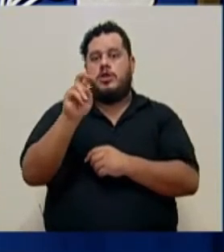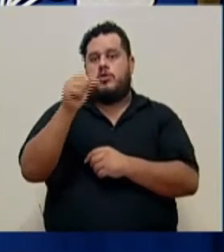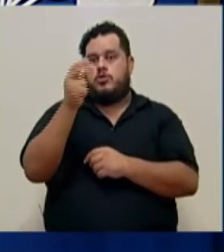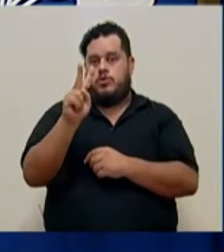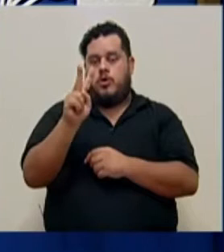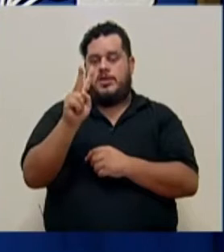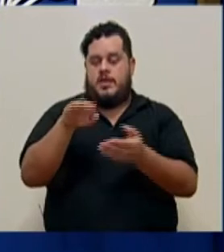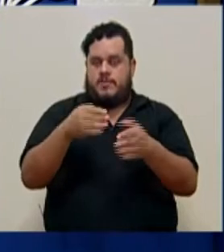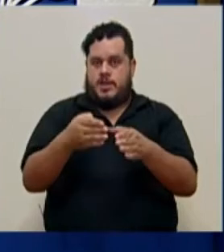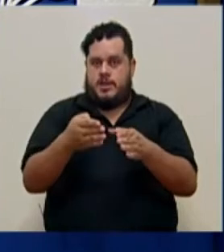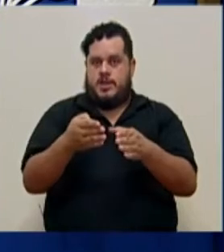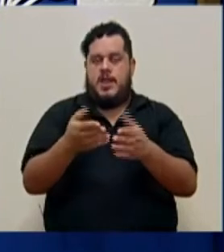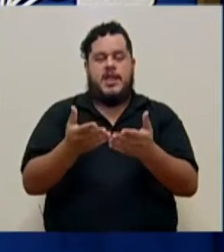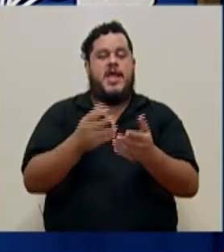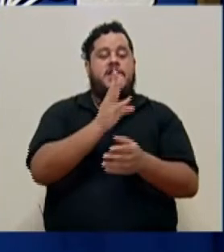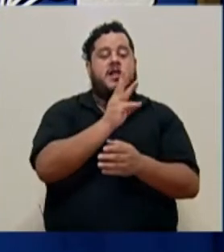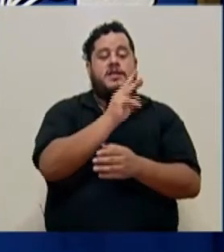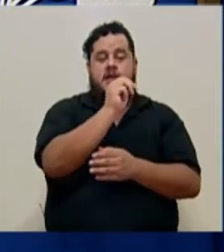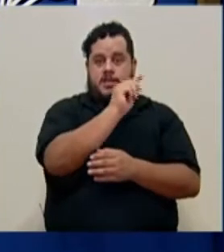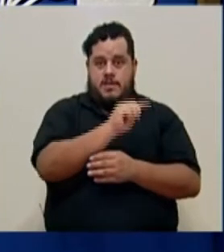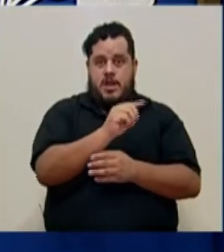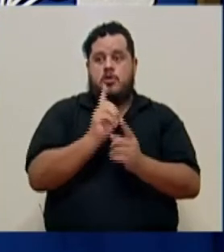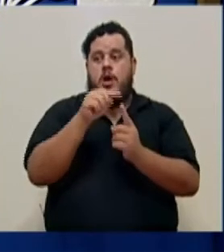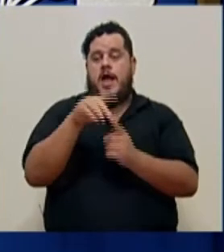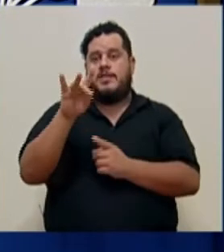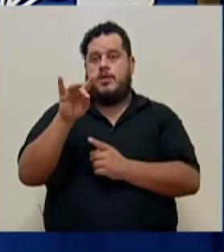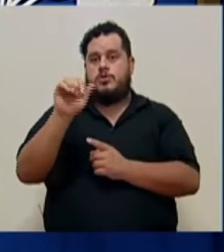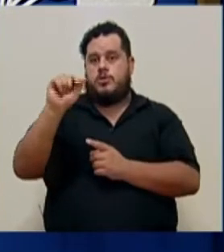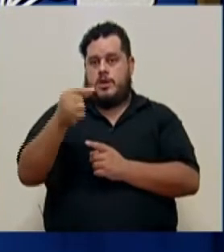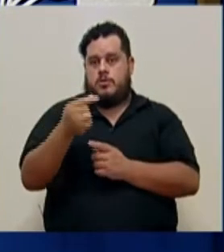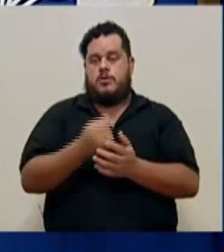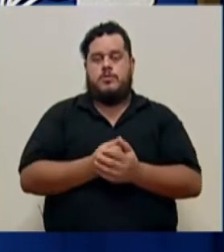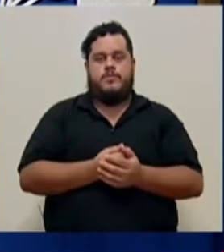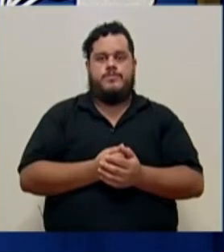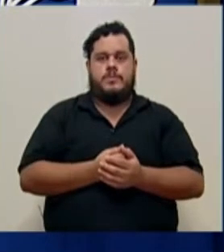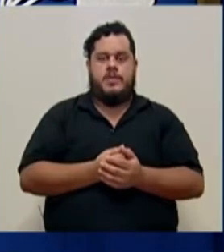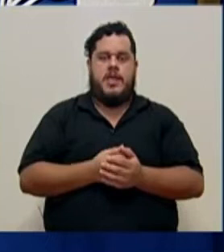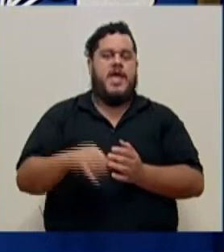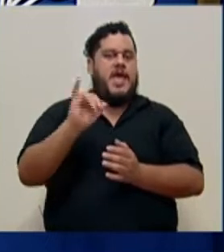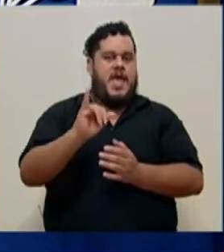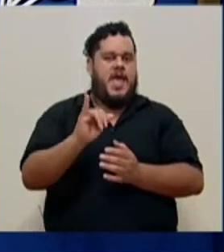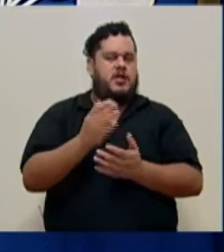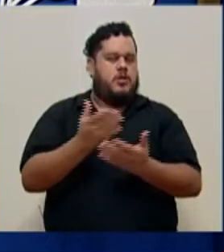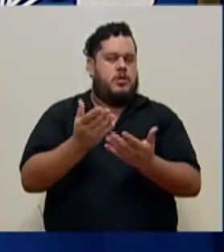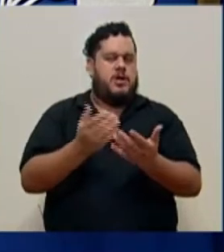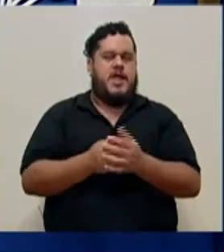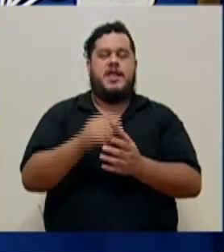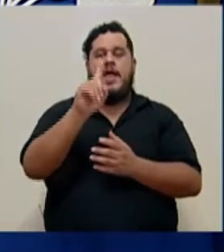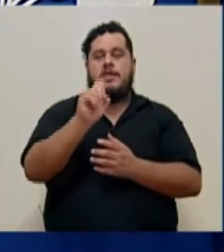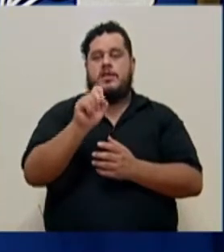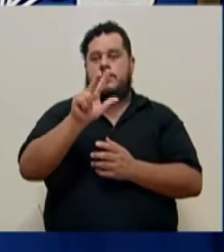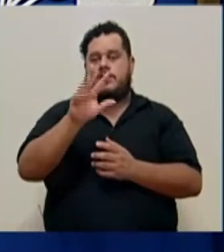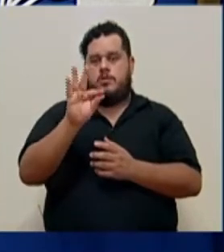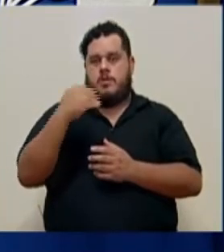fallecimientos registrados del 6 de marzo hasta el 8 de agosto. Esto corresponde con